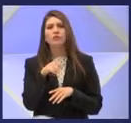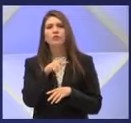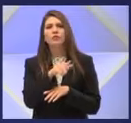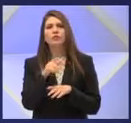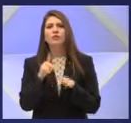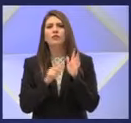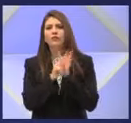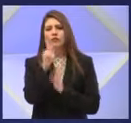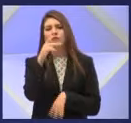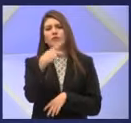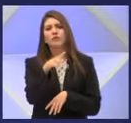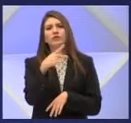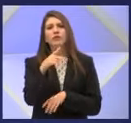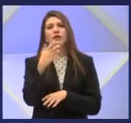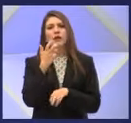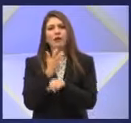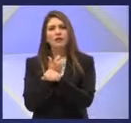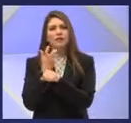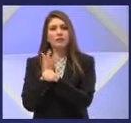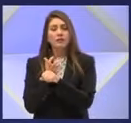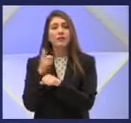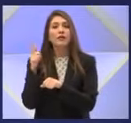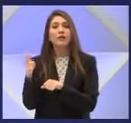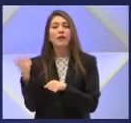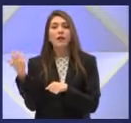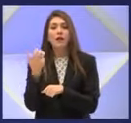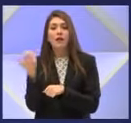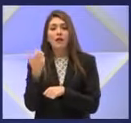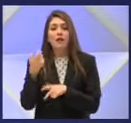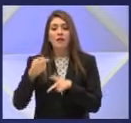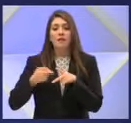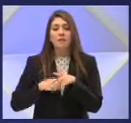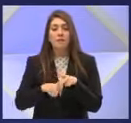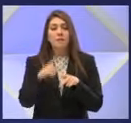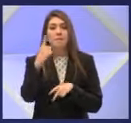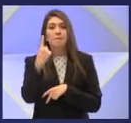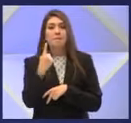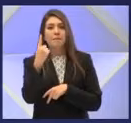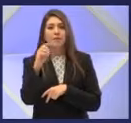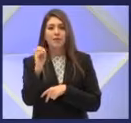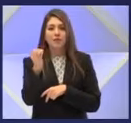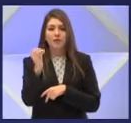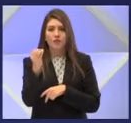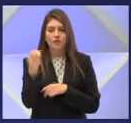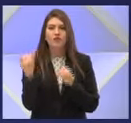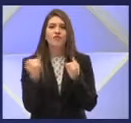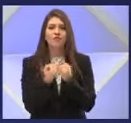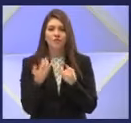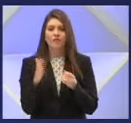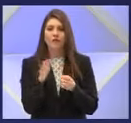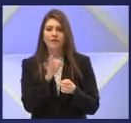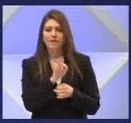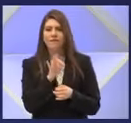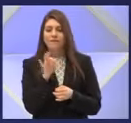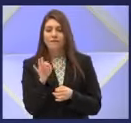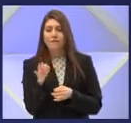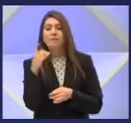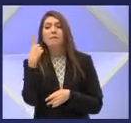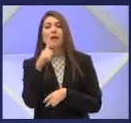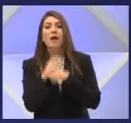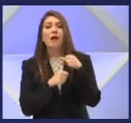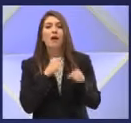eeuu que se creó un primero de octubre en estas fechas pero de